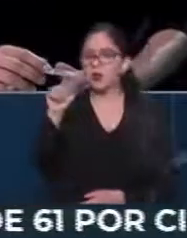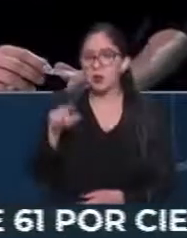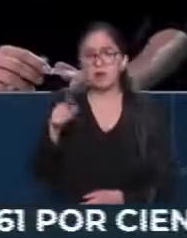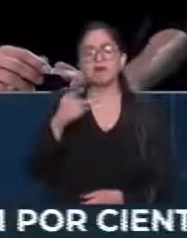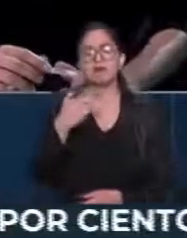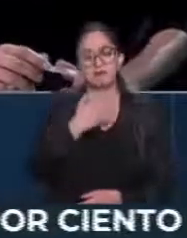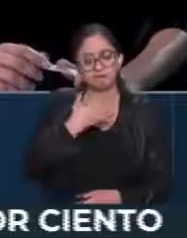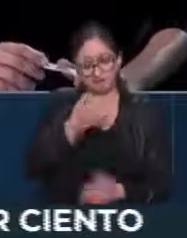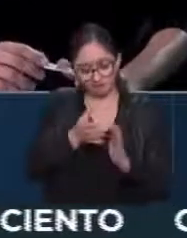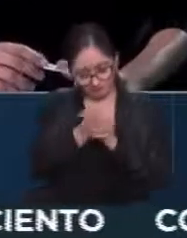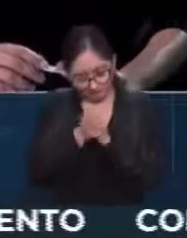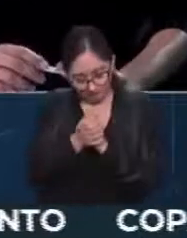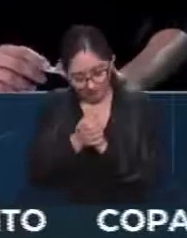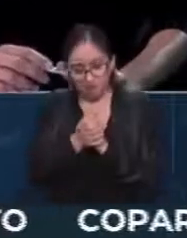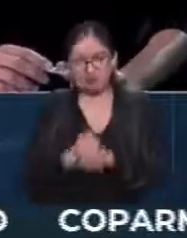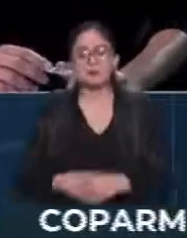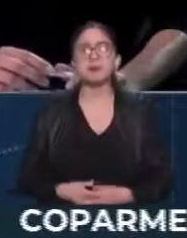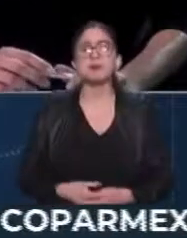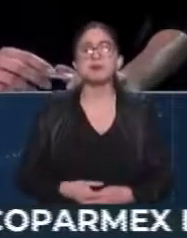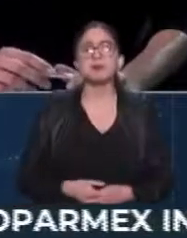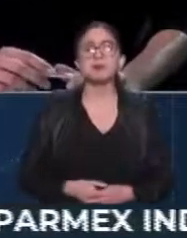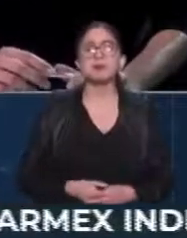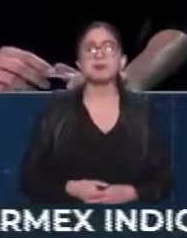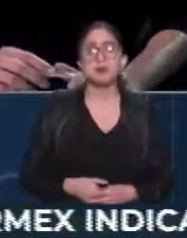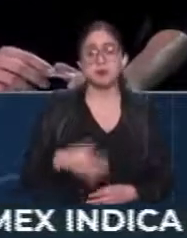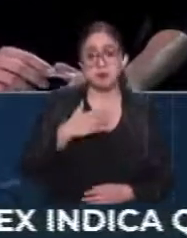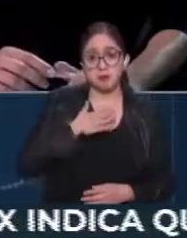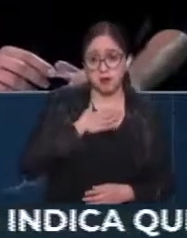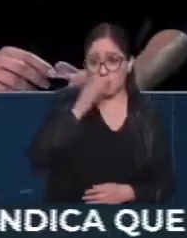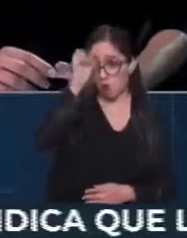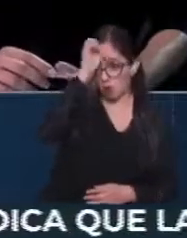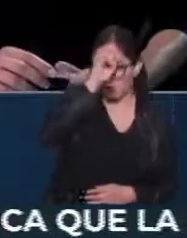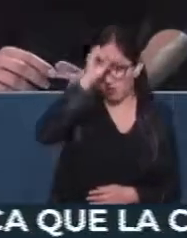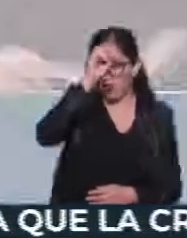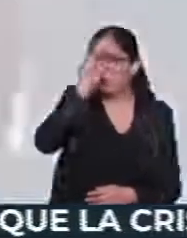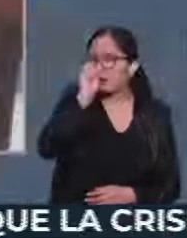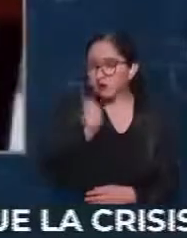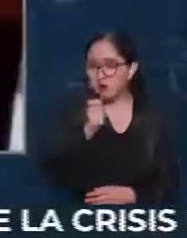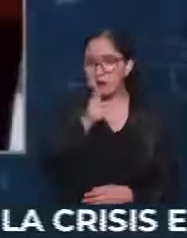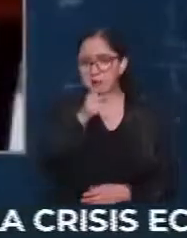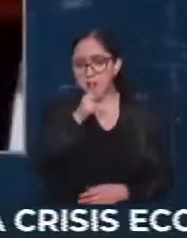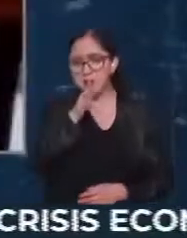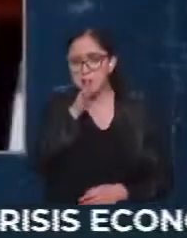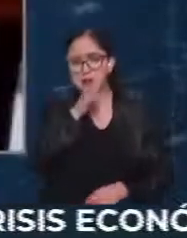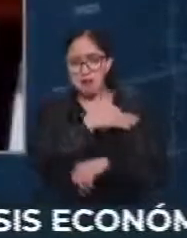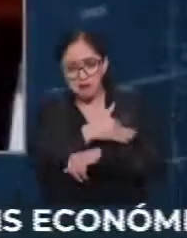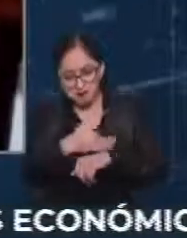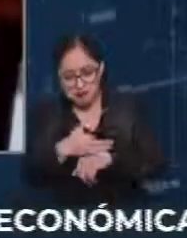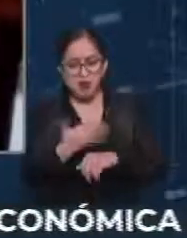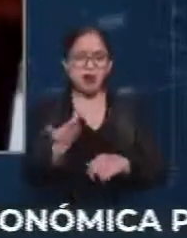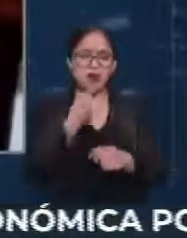yo creo que es innegable para las familias, para los niños, para la sociedad en su conjunto,